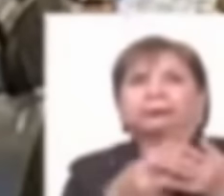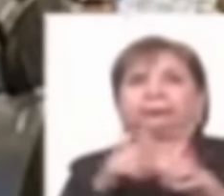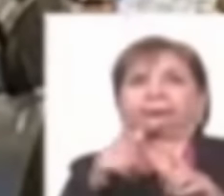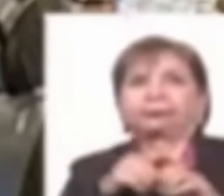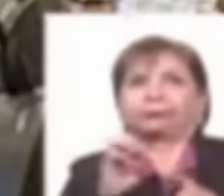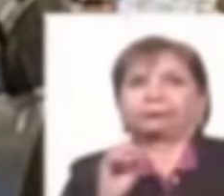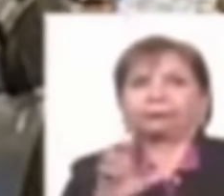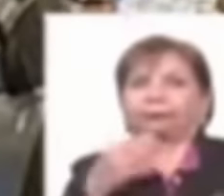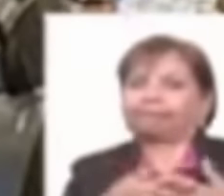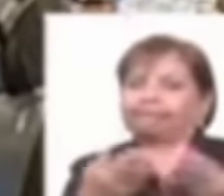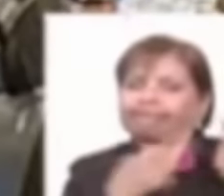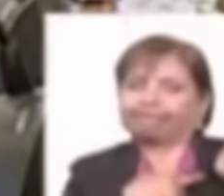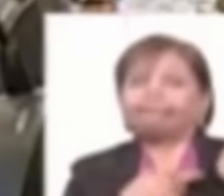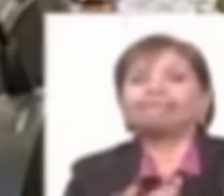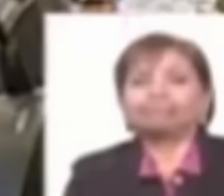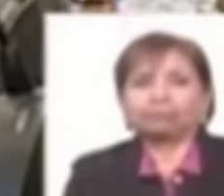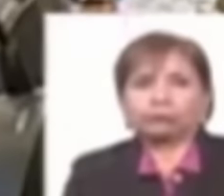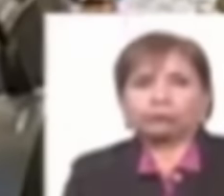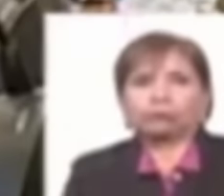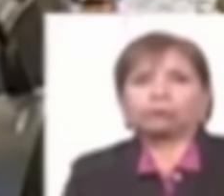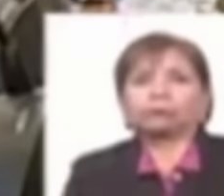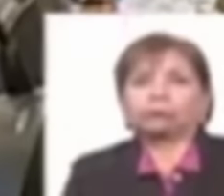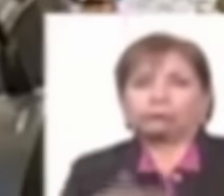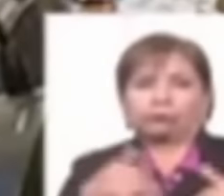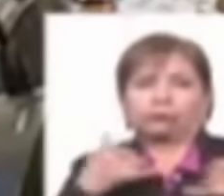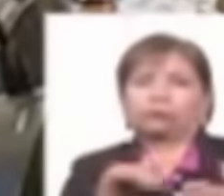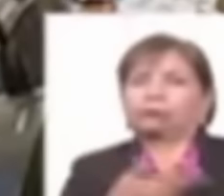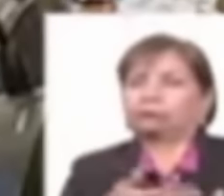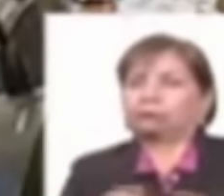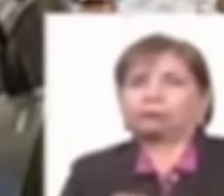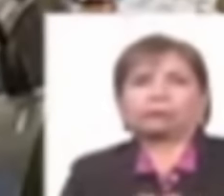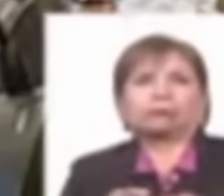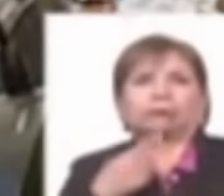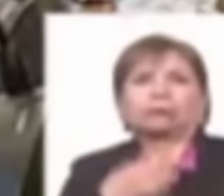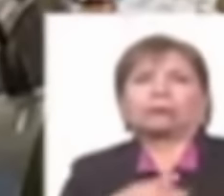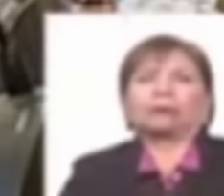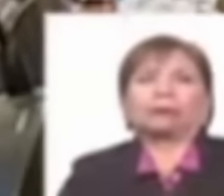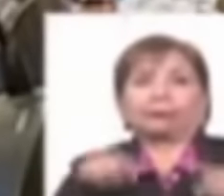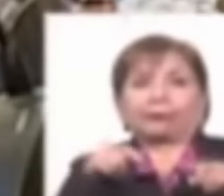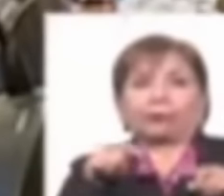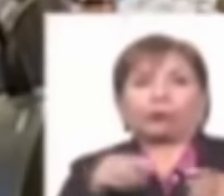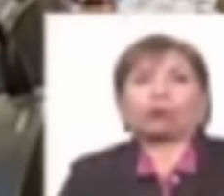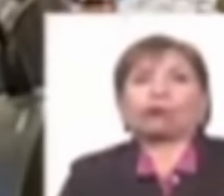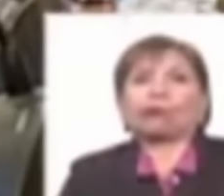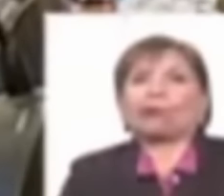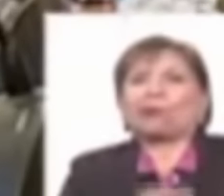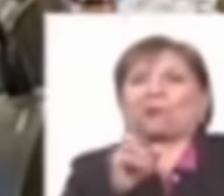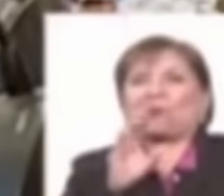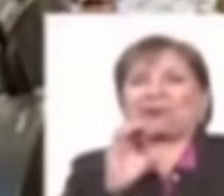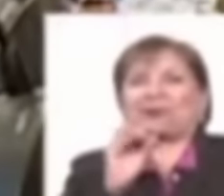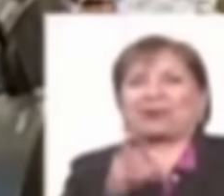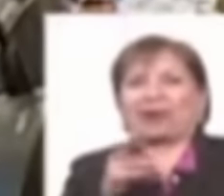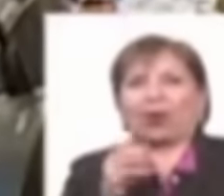pueda permanecer en el cargo. Y lo grave también, señora presidenta, es que en este roadshow que está